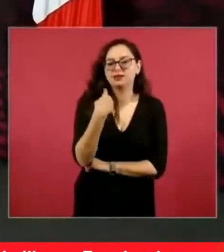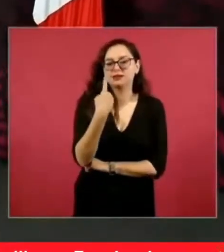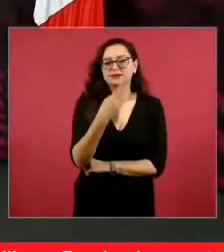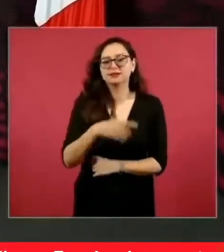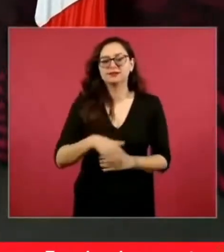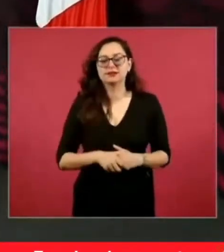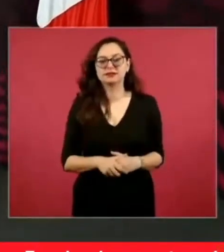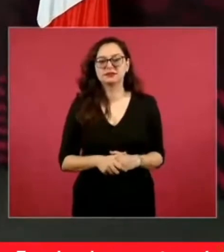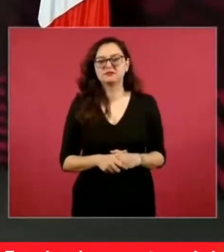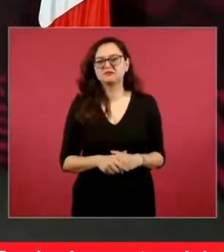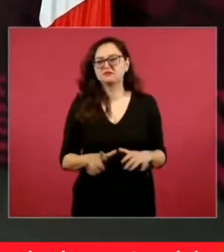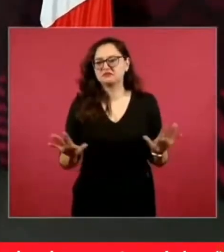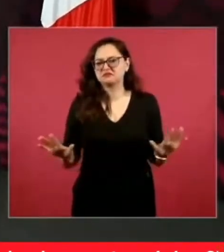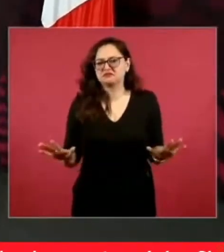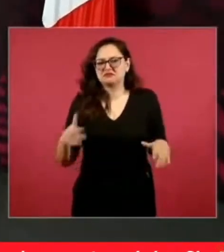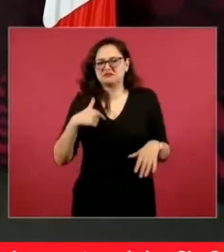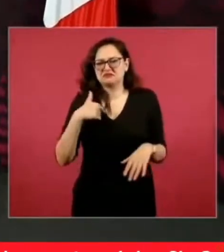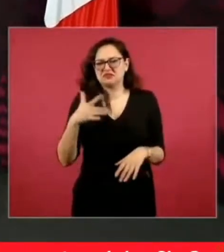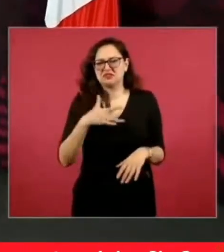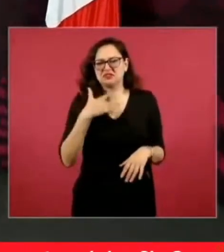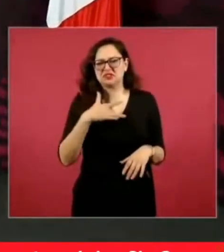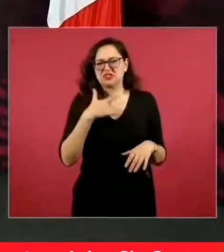Pues aunque nos lleve más tiempo, pero vamos